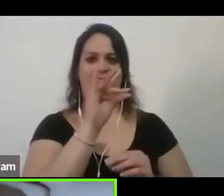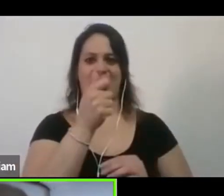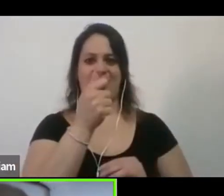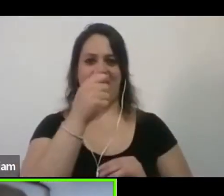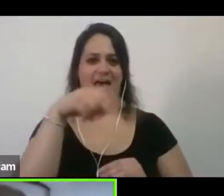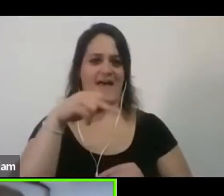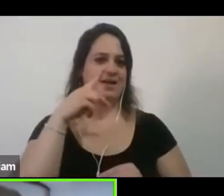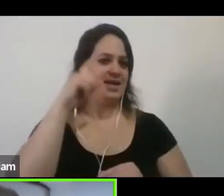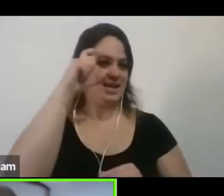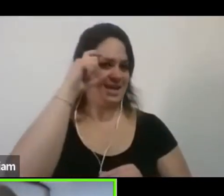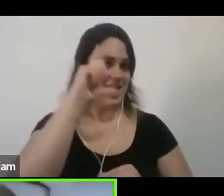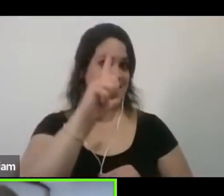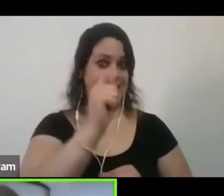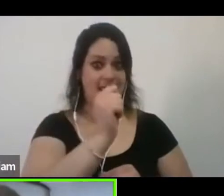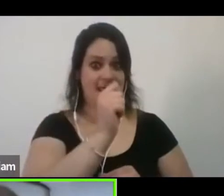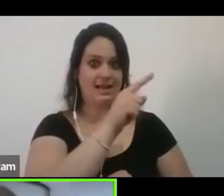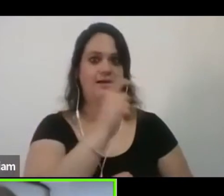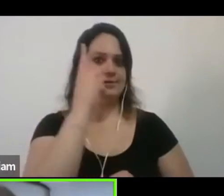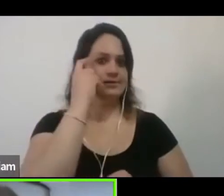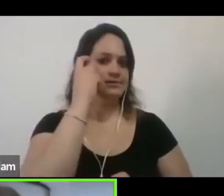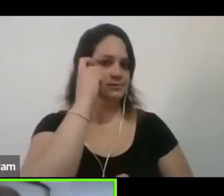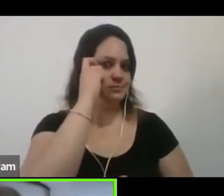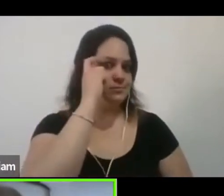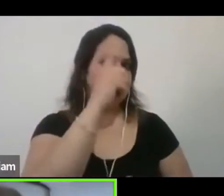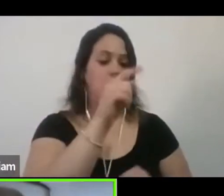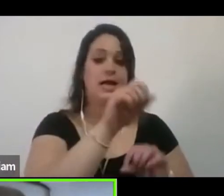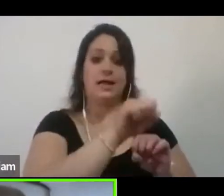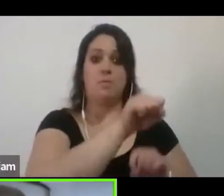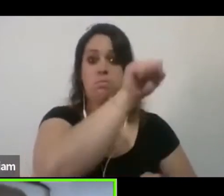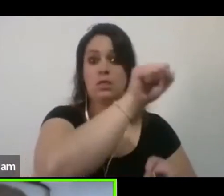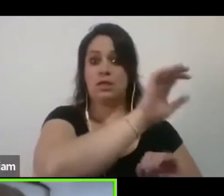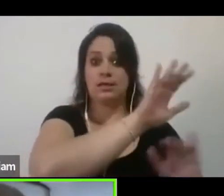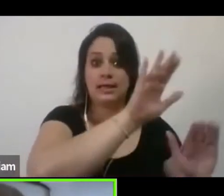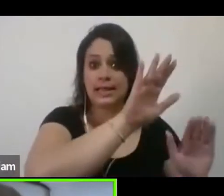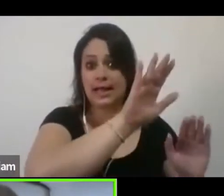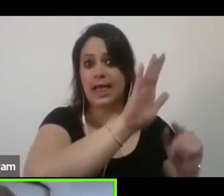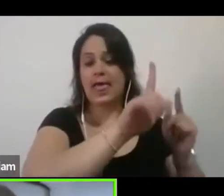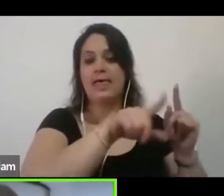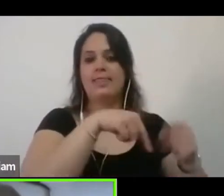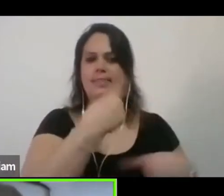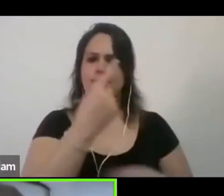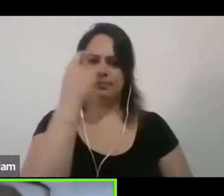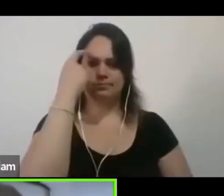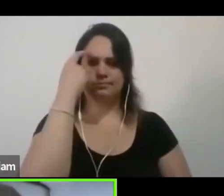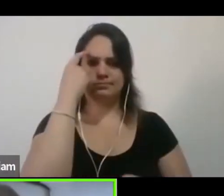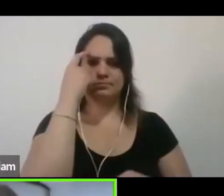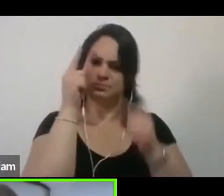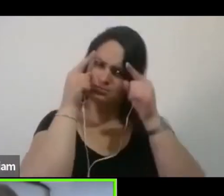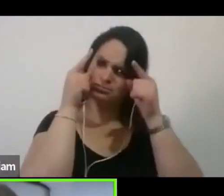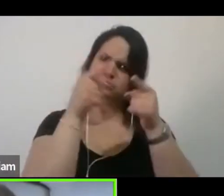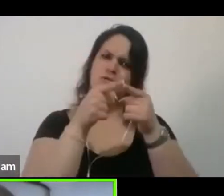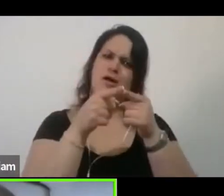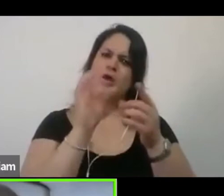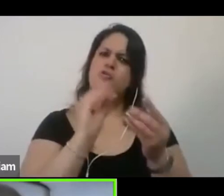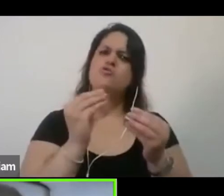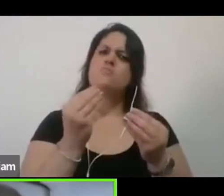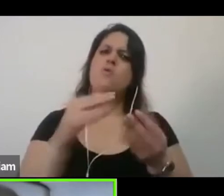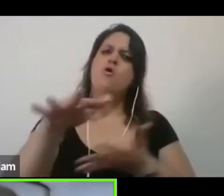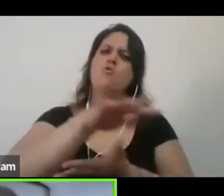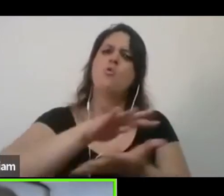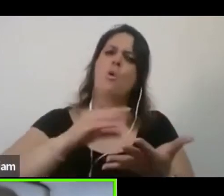de formación y al finalizar la formación, a replantearse, bueno, la inserción,